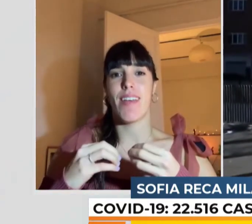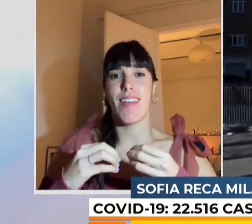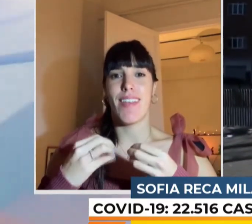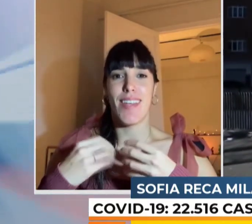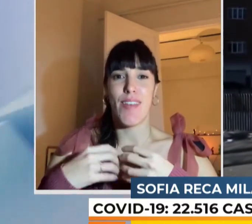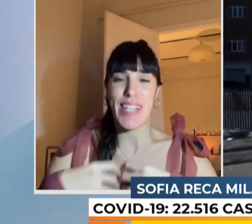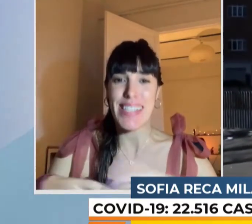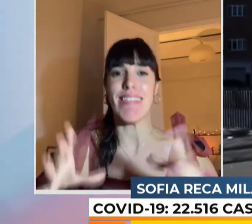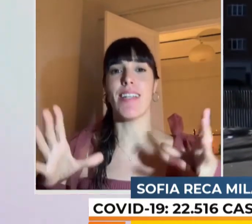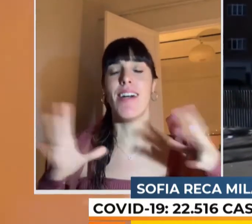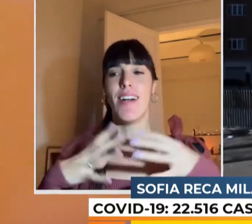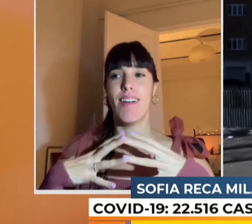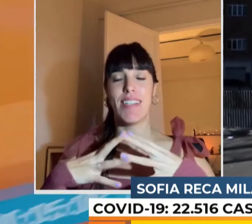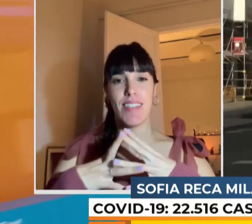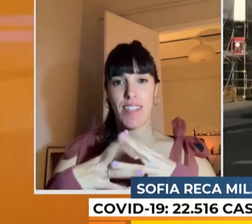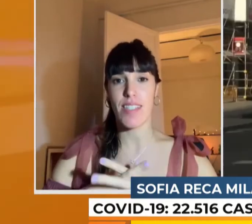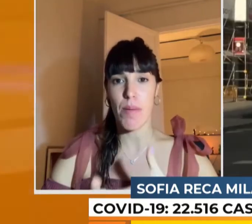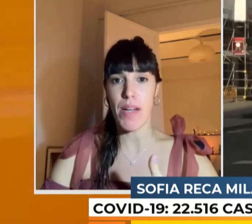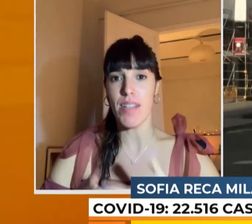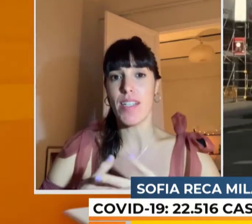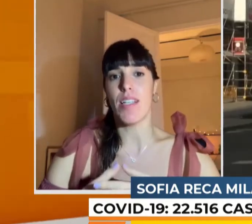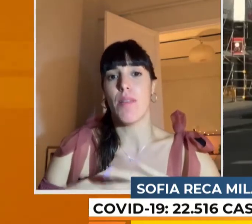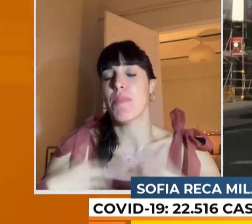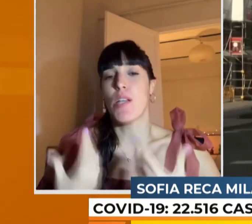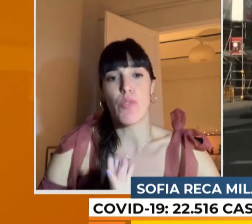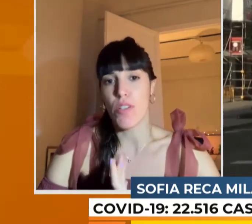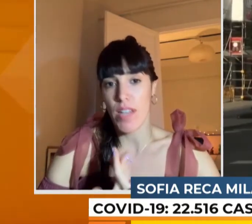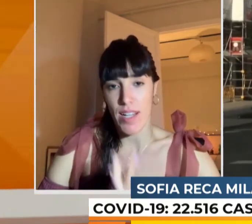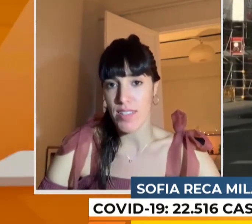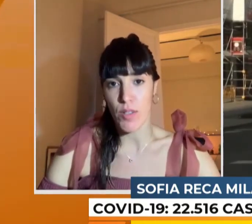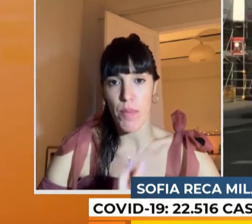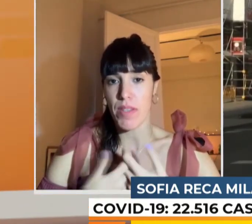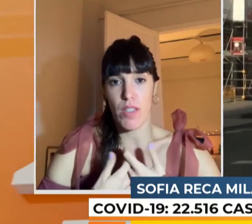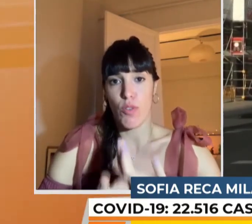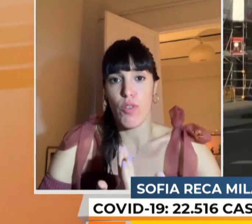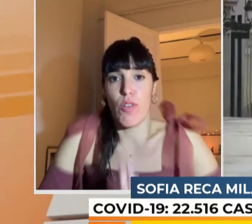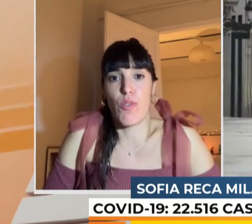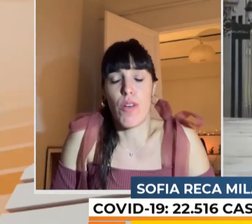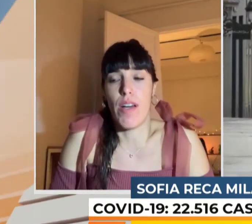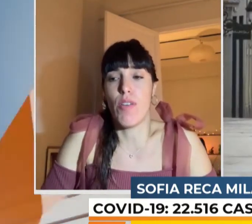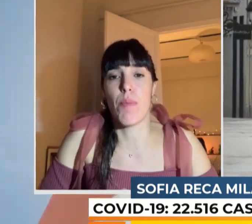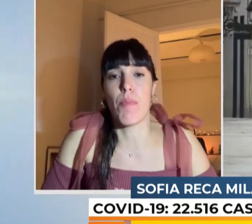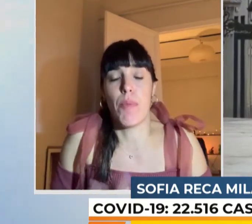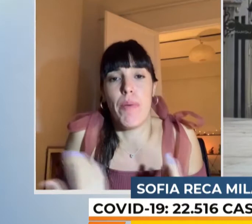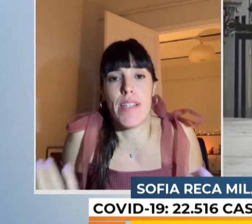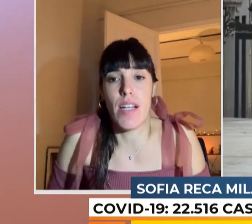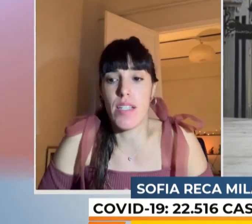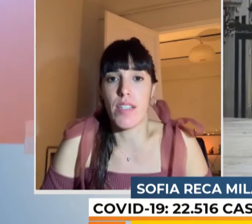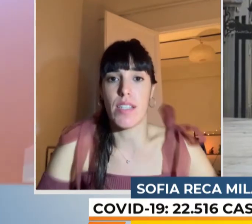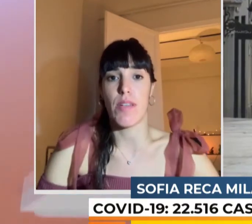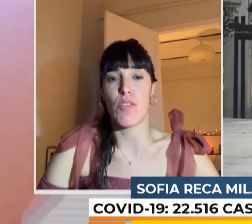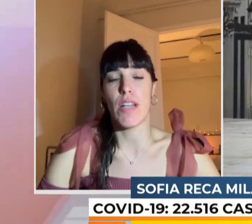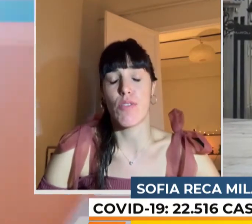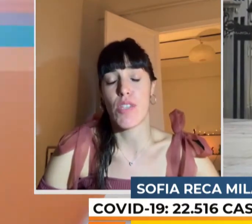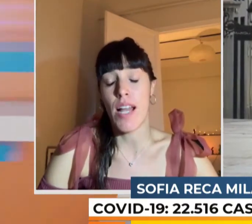especie de flexibilidad bastante extrema y de ilusión de la gente, obviamente, de todos los ciudadanos, de volver a salir y